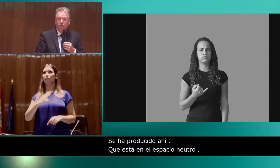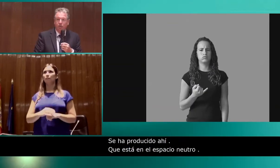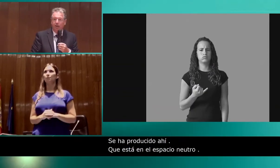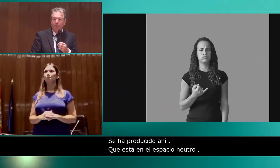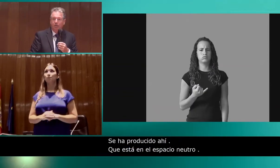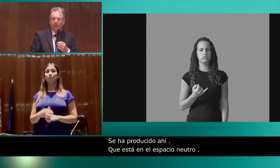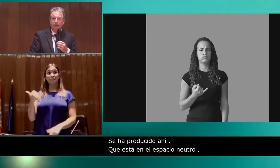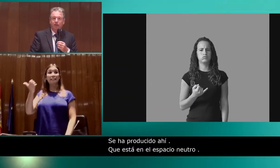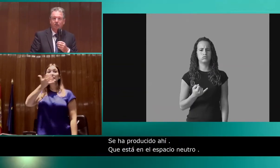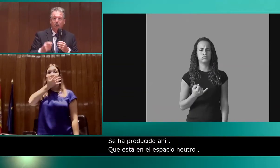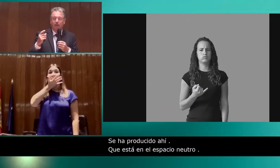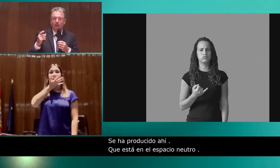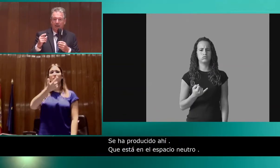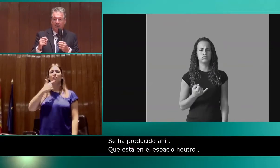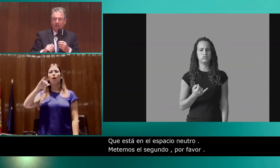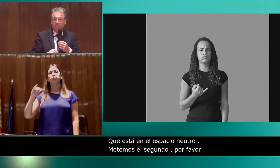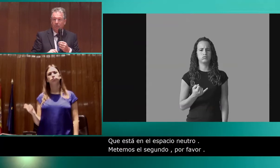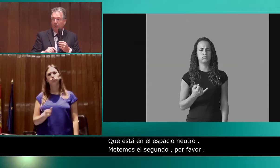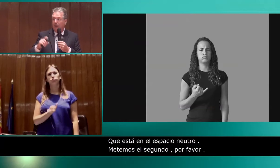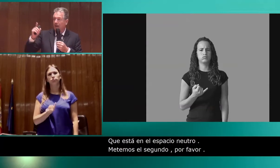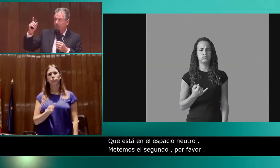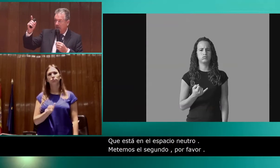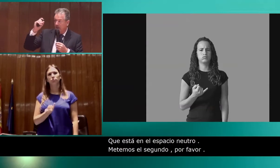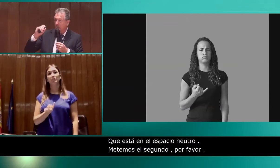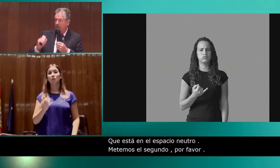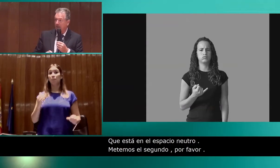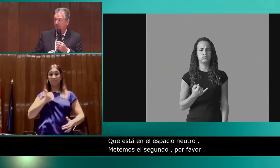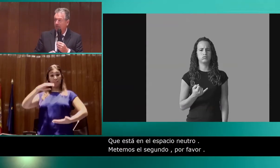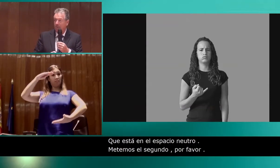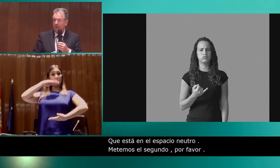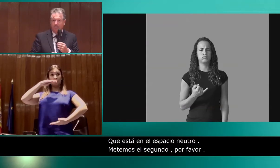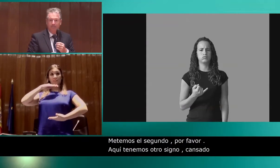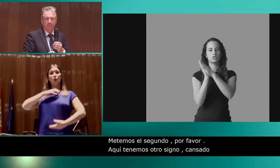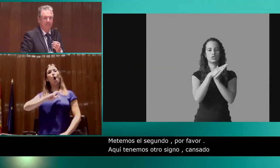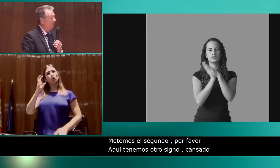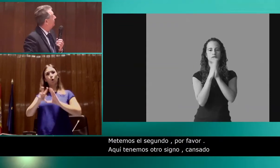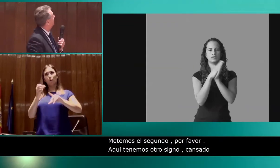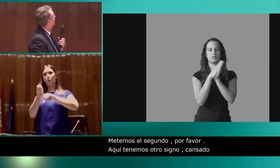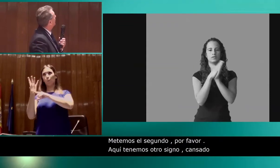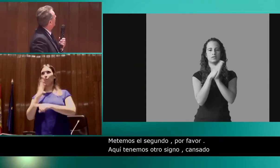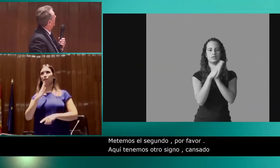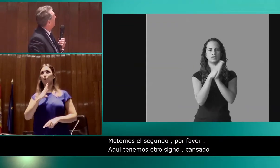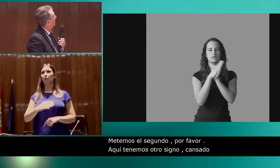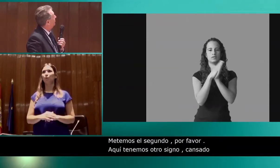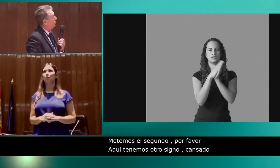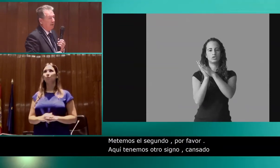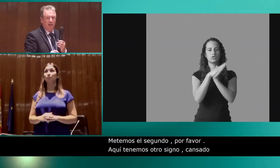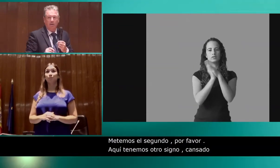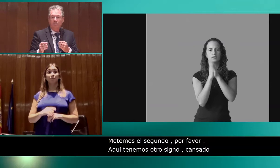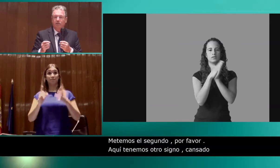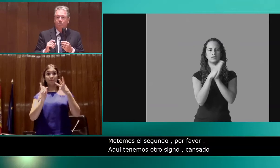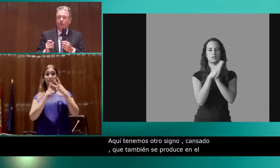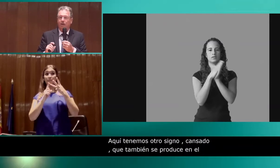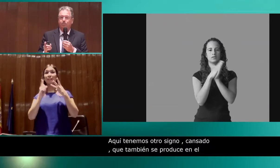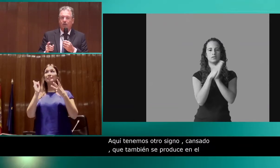Aquí tenemos otro signo, cansado, que también se produce en el espacio neutro. El tercero, por favor. Y tenemos un